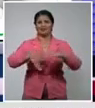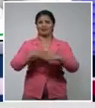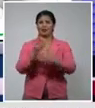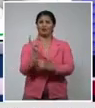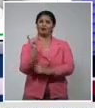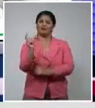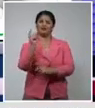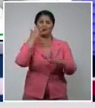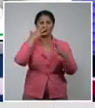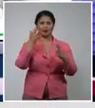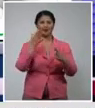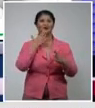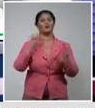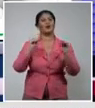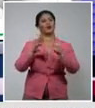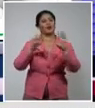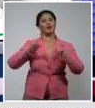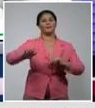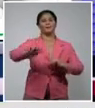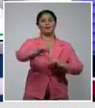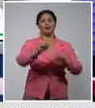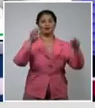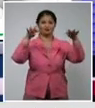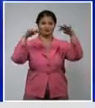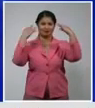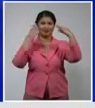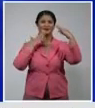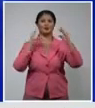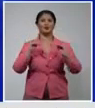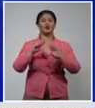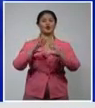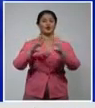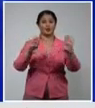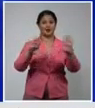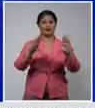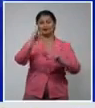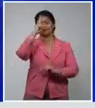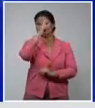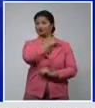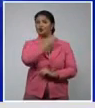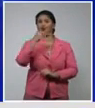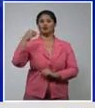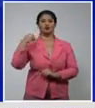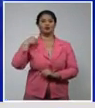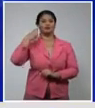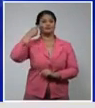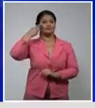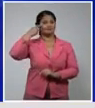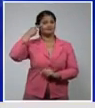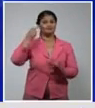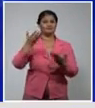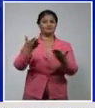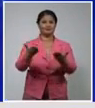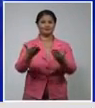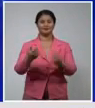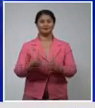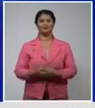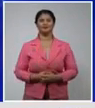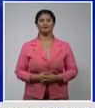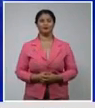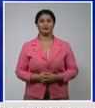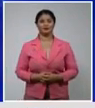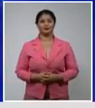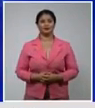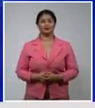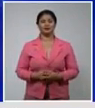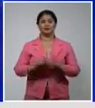justa. Doy los buenos días al doctor Francisco Durán García, director nacional de epidemiología, que cada mañana nos